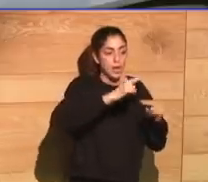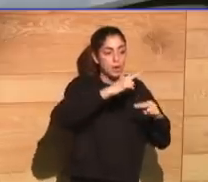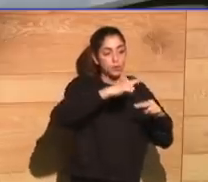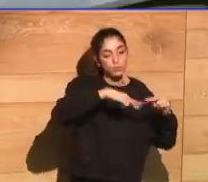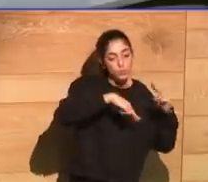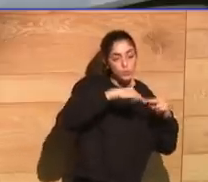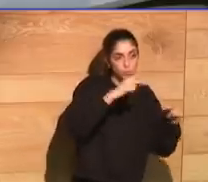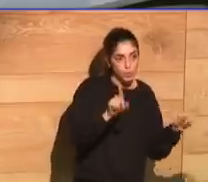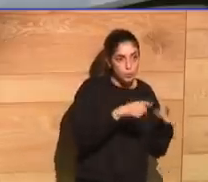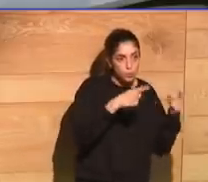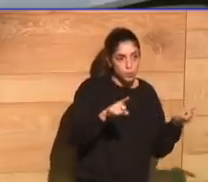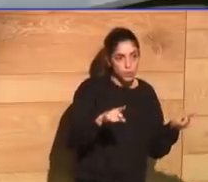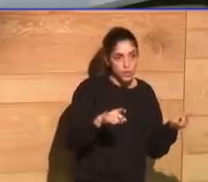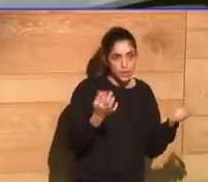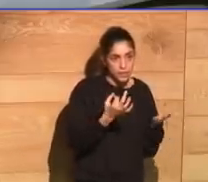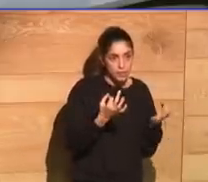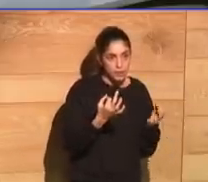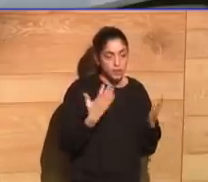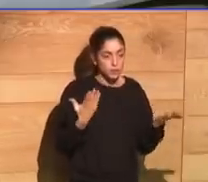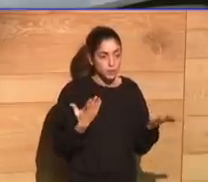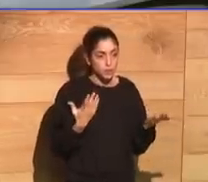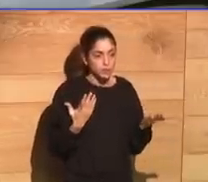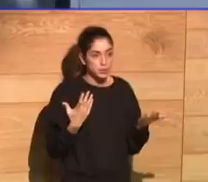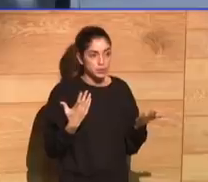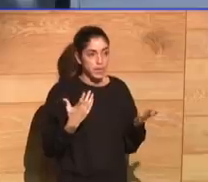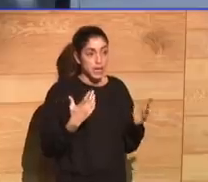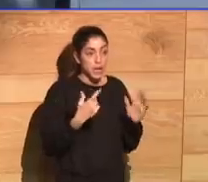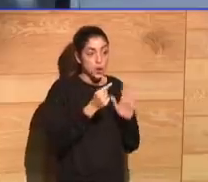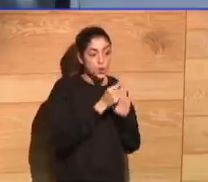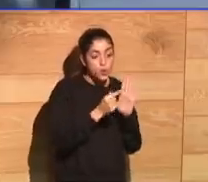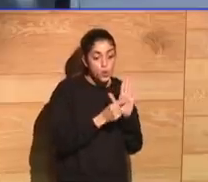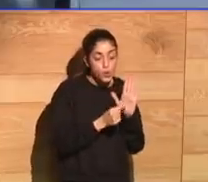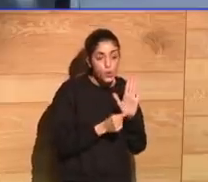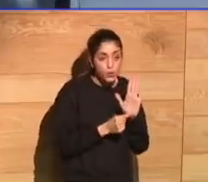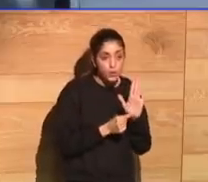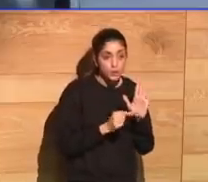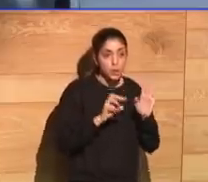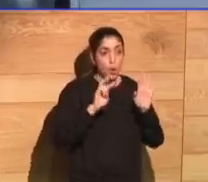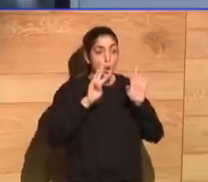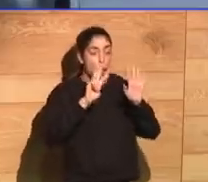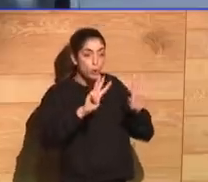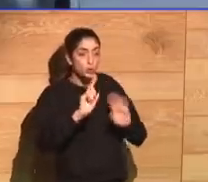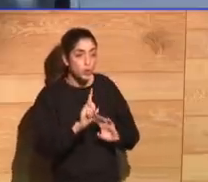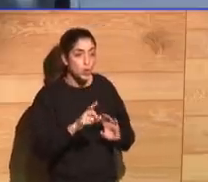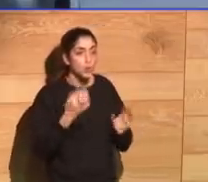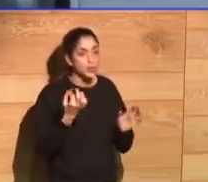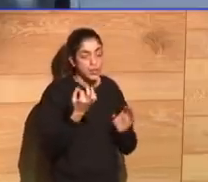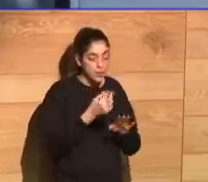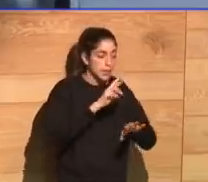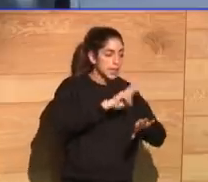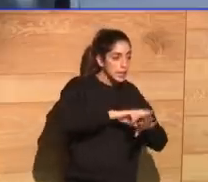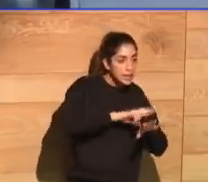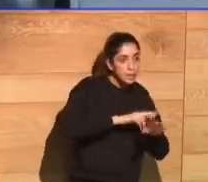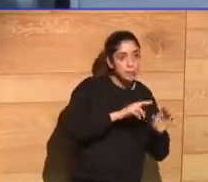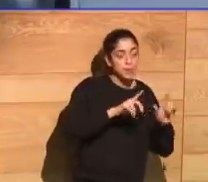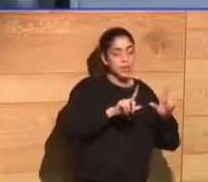elegir la célula de 8 notas, va de ajustarla en el tempo adecuado, que guíe de verdad esa secuencia,